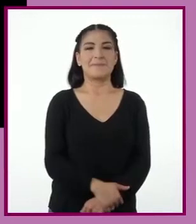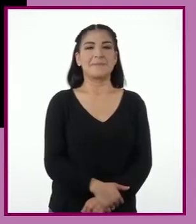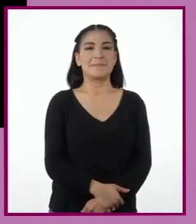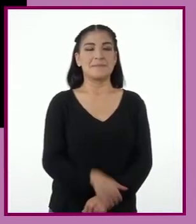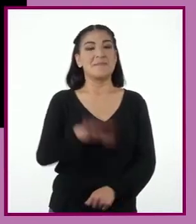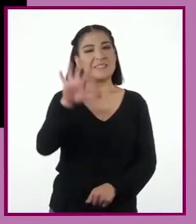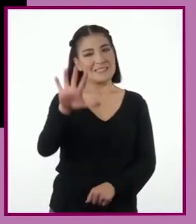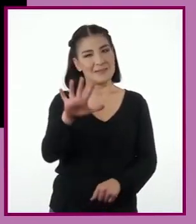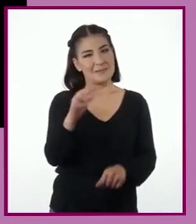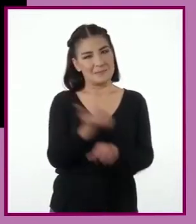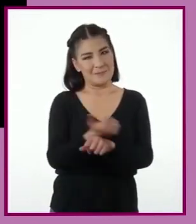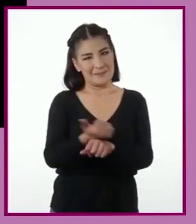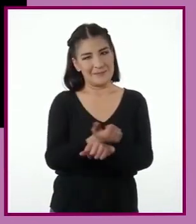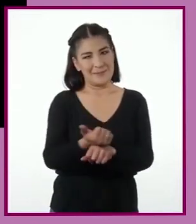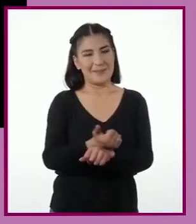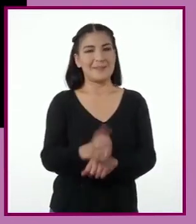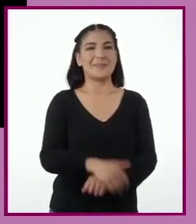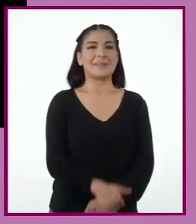5 amarillos,